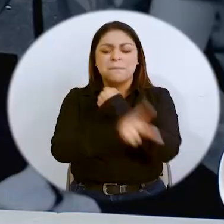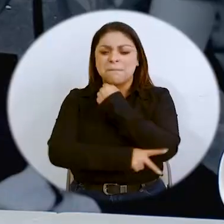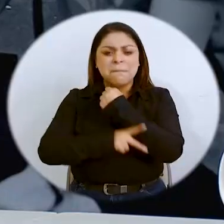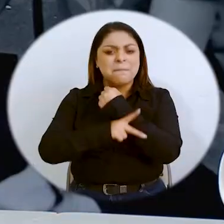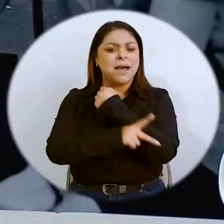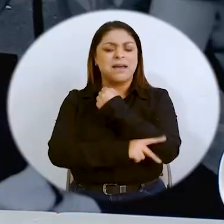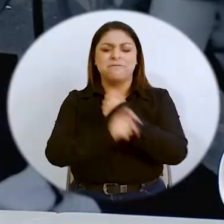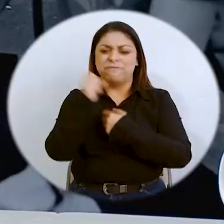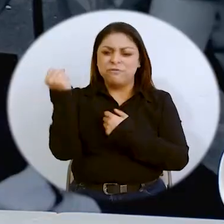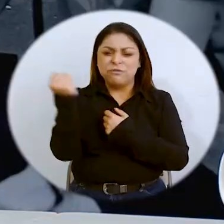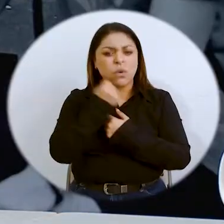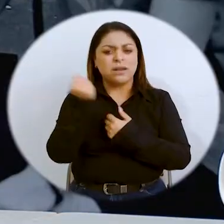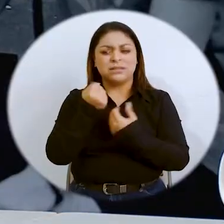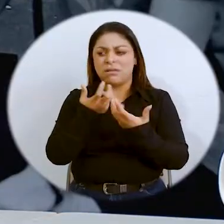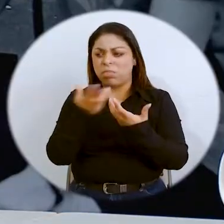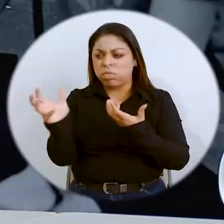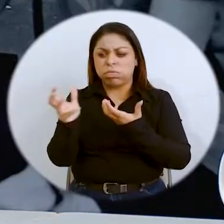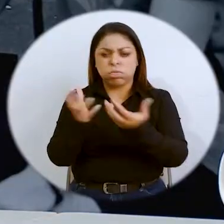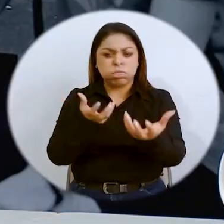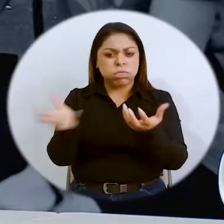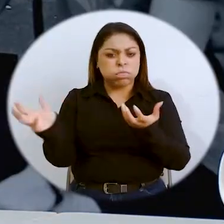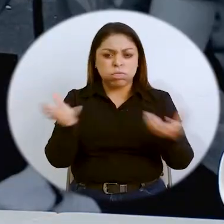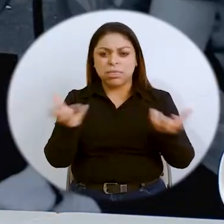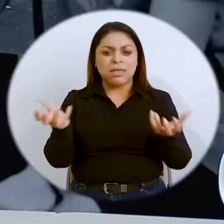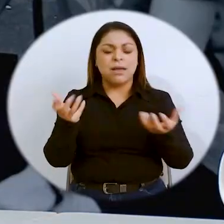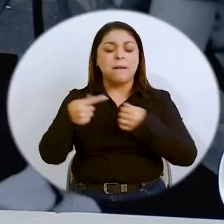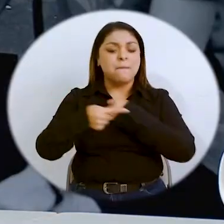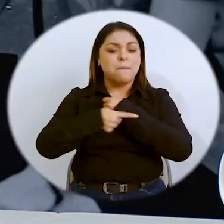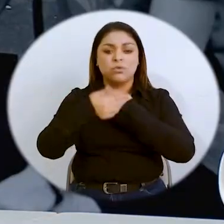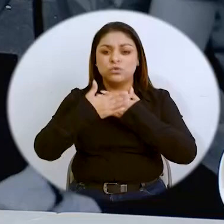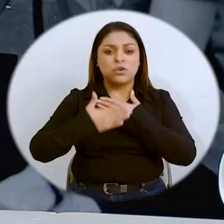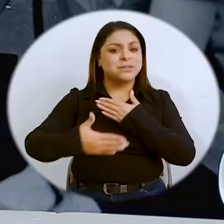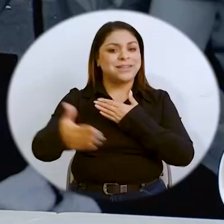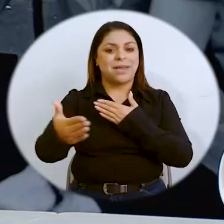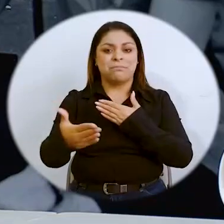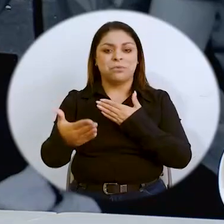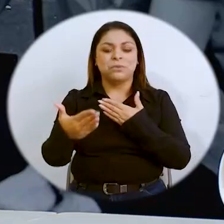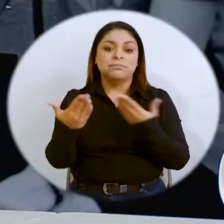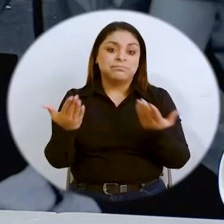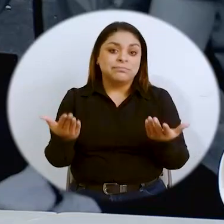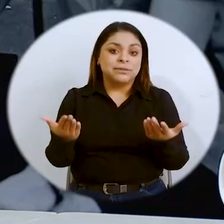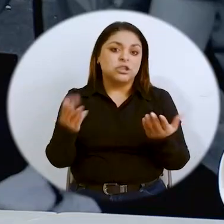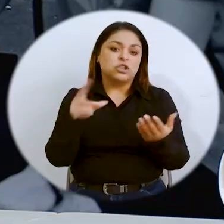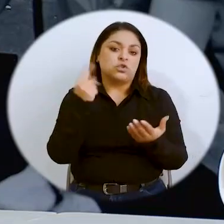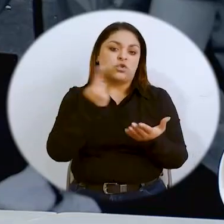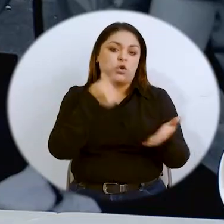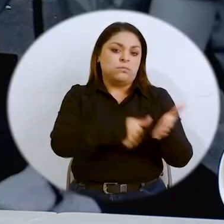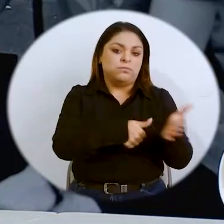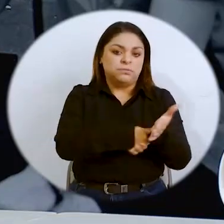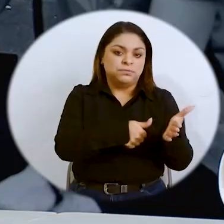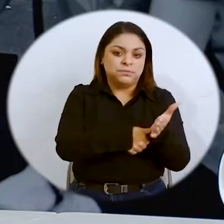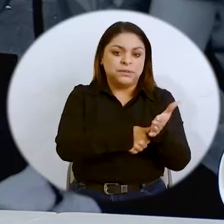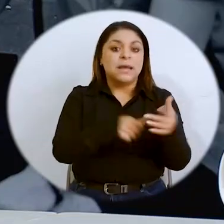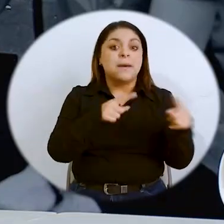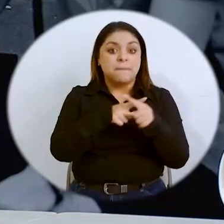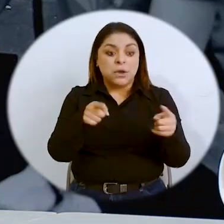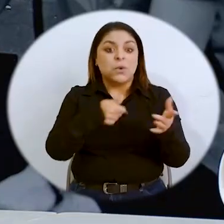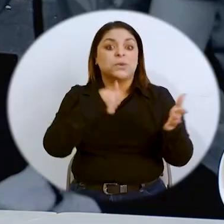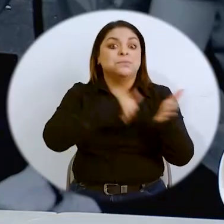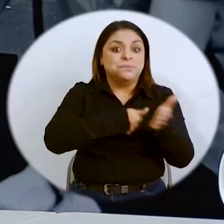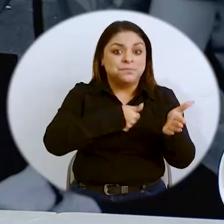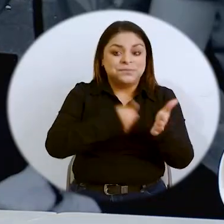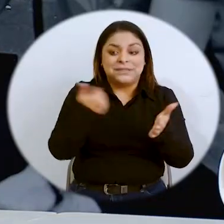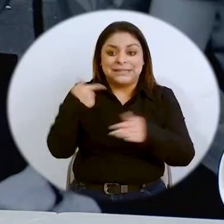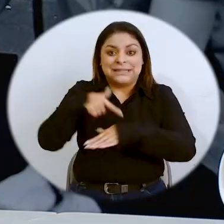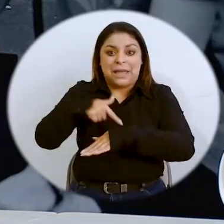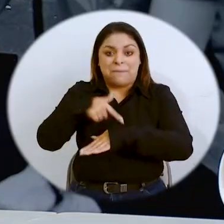sí ha estado polarizado por mucho tiempo, no solo de cara al proceso electoral, y durante el proceso previo a la elección